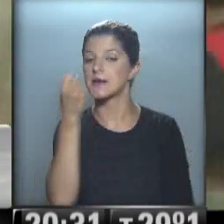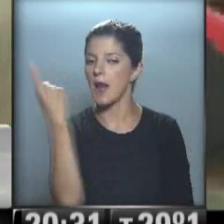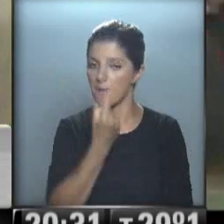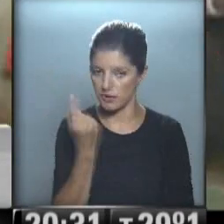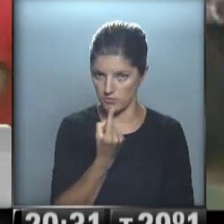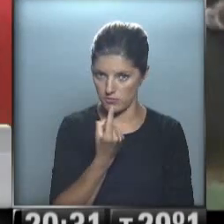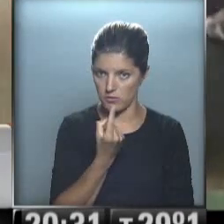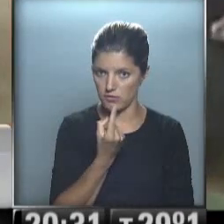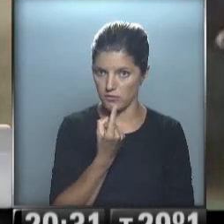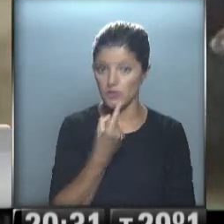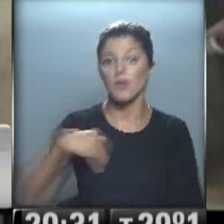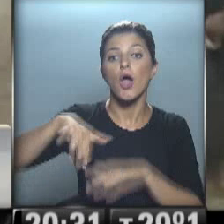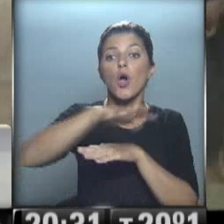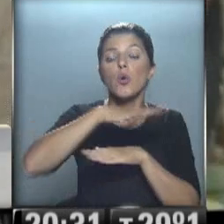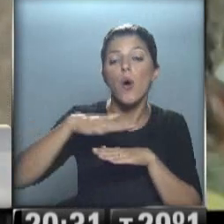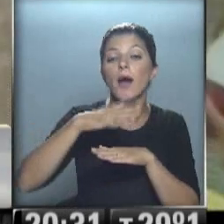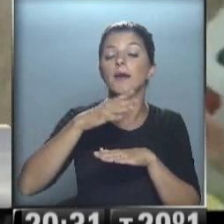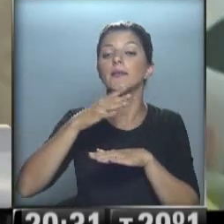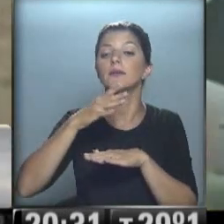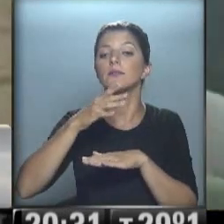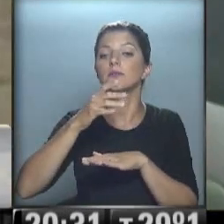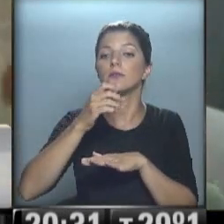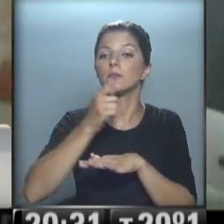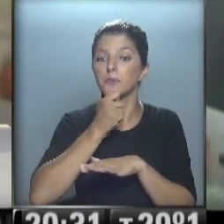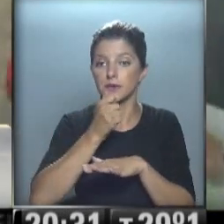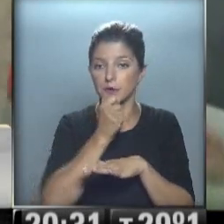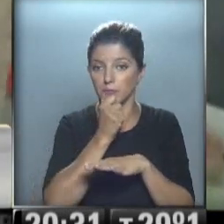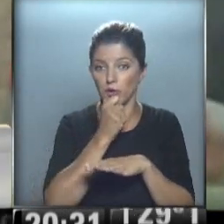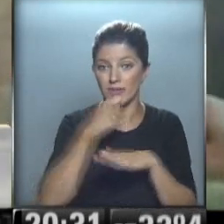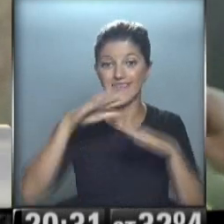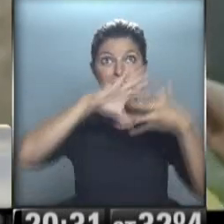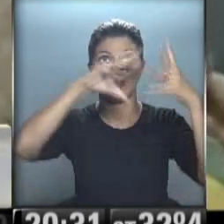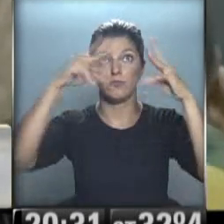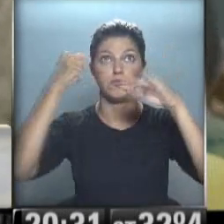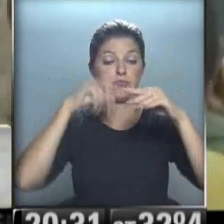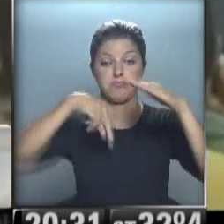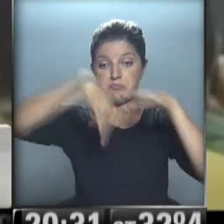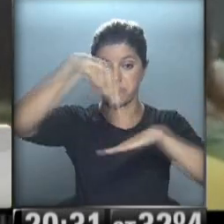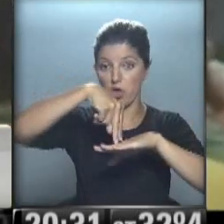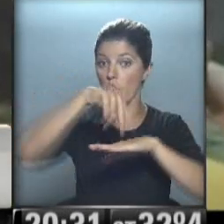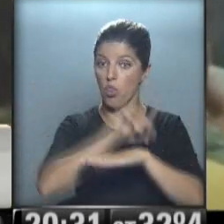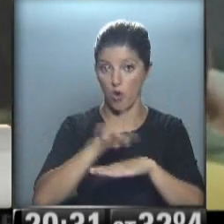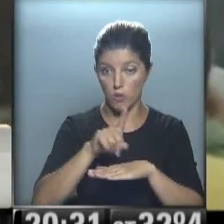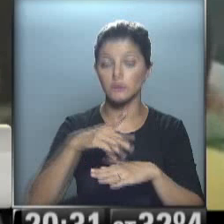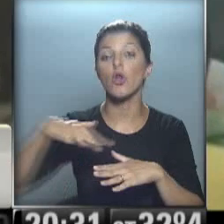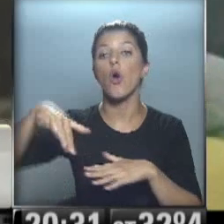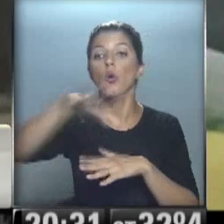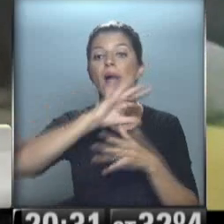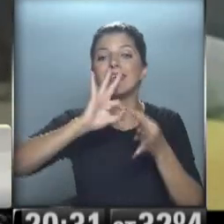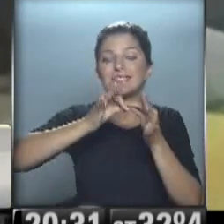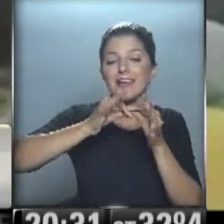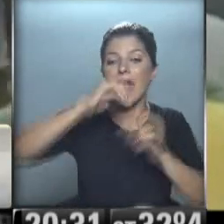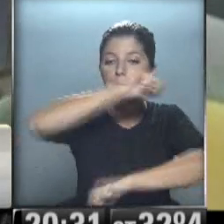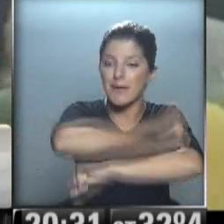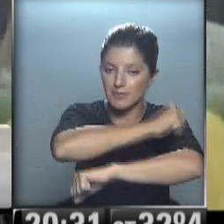protegerse en lugares que digamos salir del aire estar al aire libre no estar en lugares que cerca de las ventanas